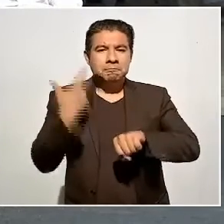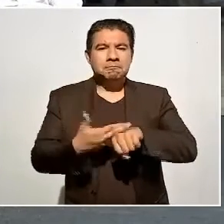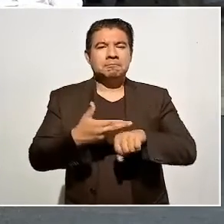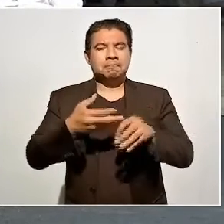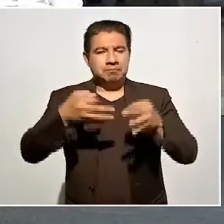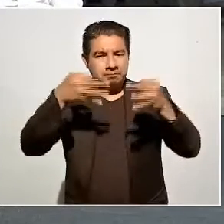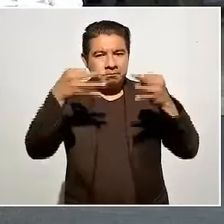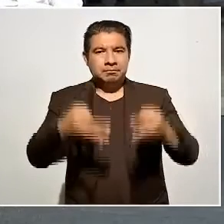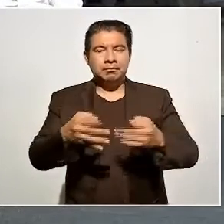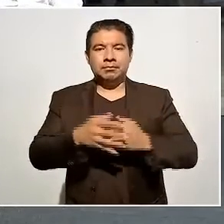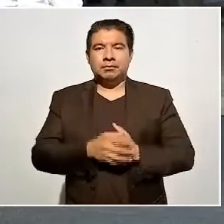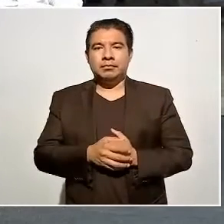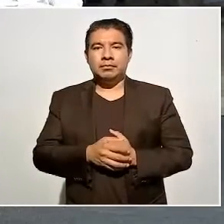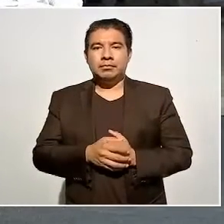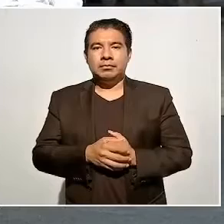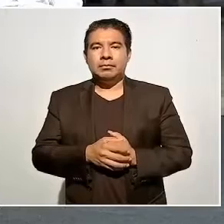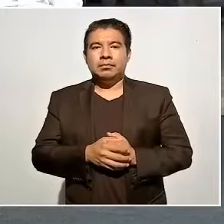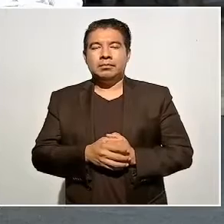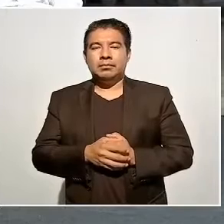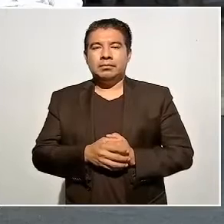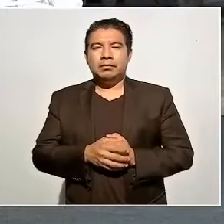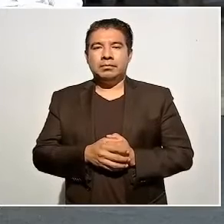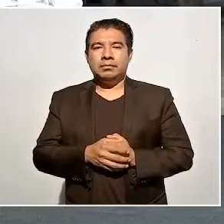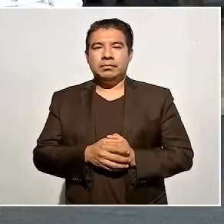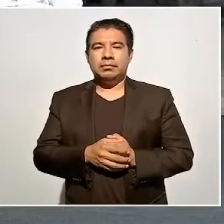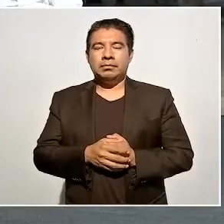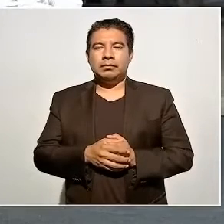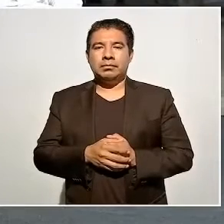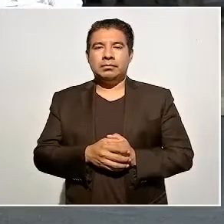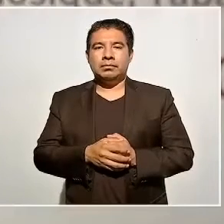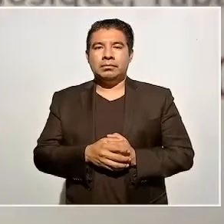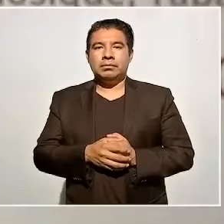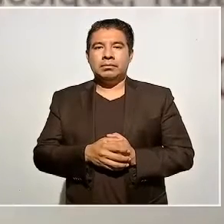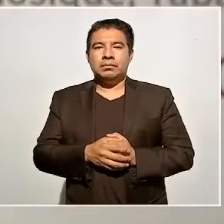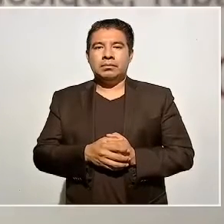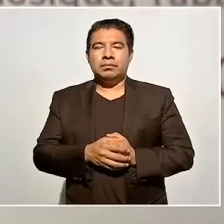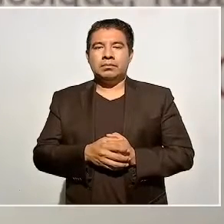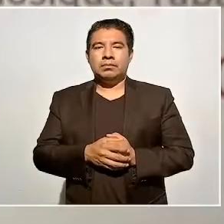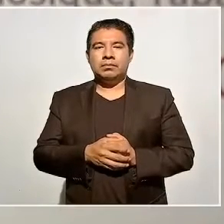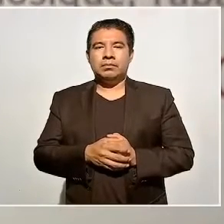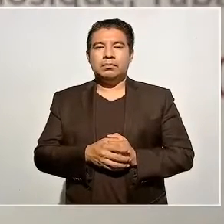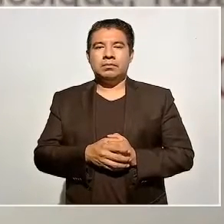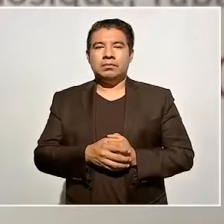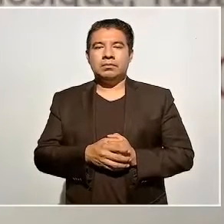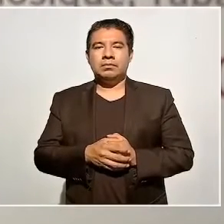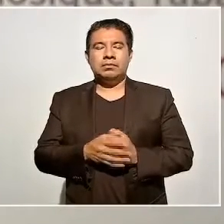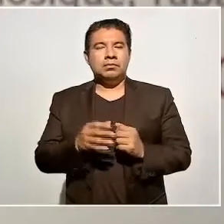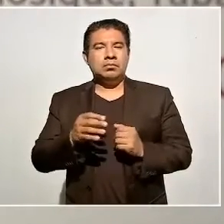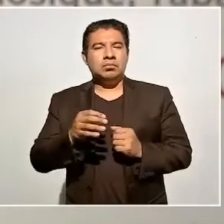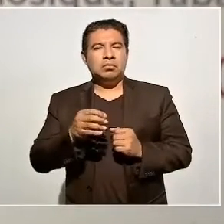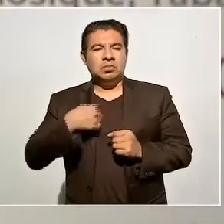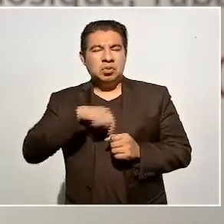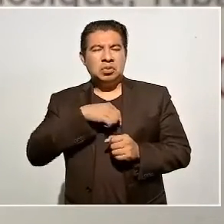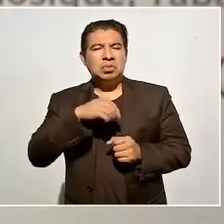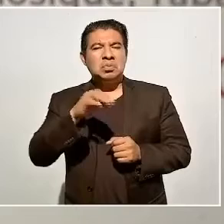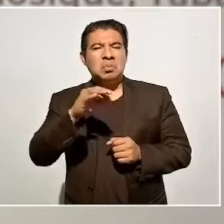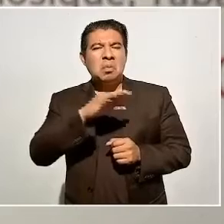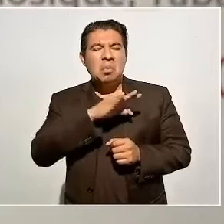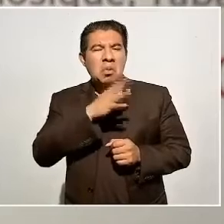responsable. No podemos, no existe la posibilidad